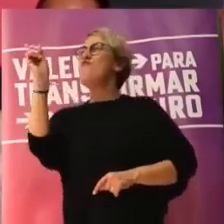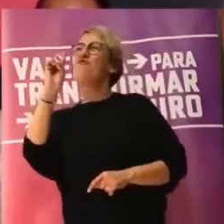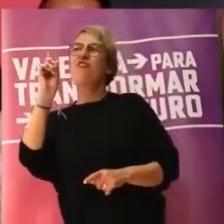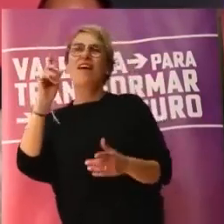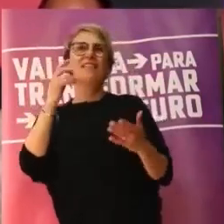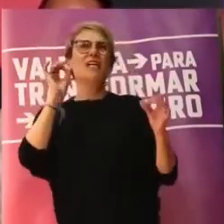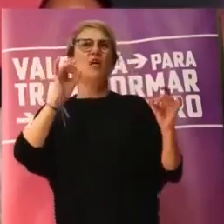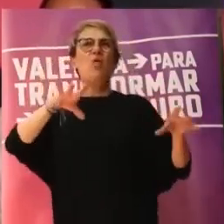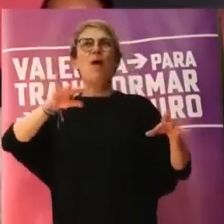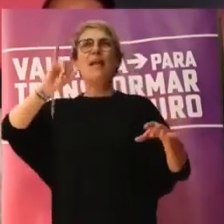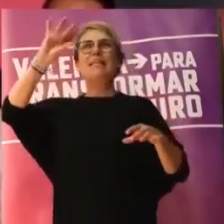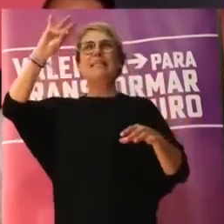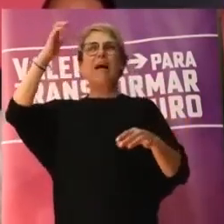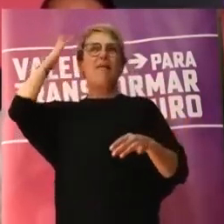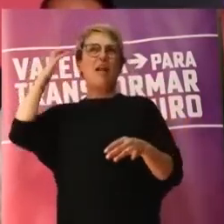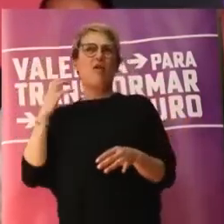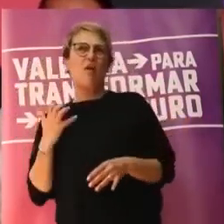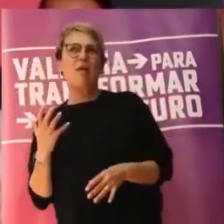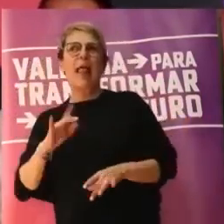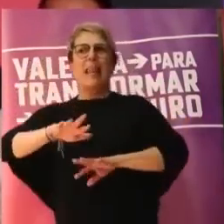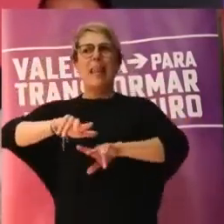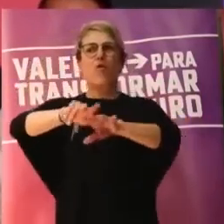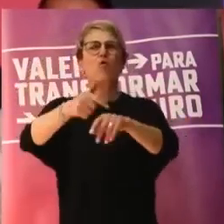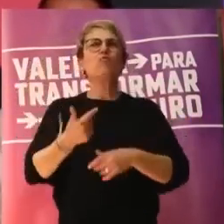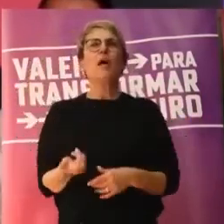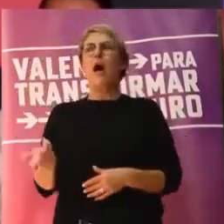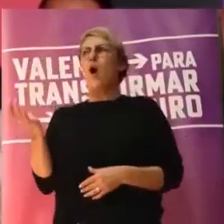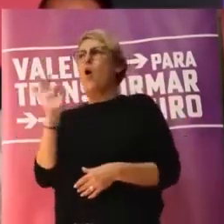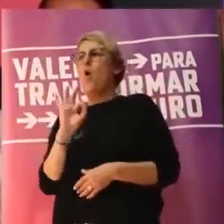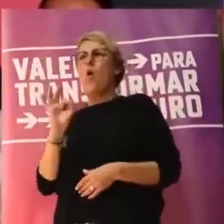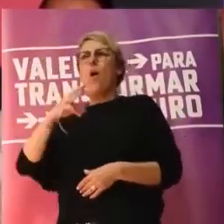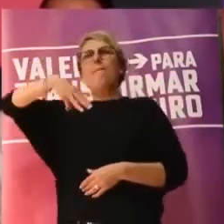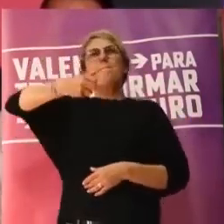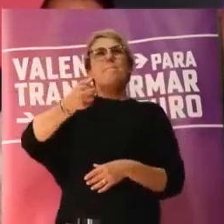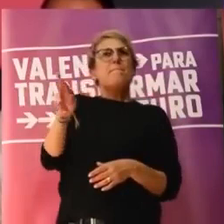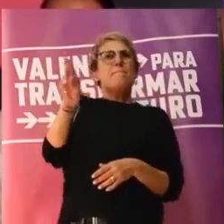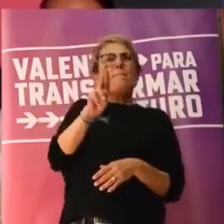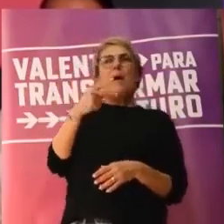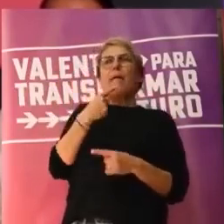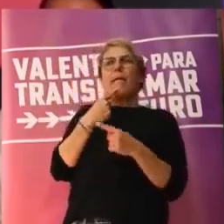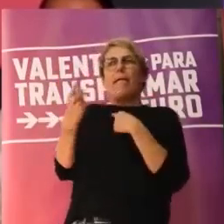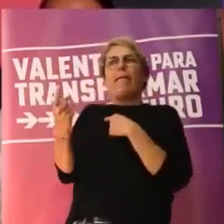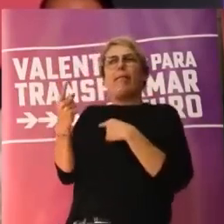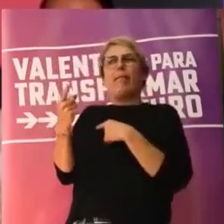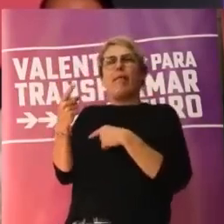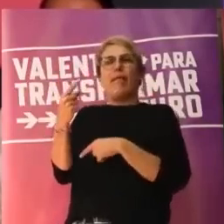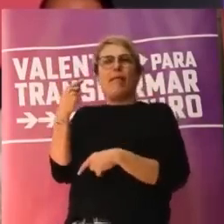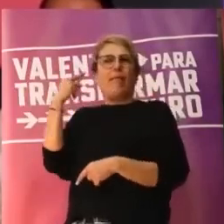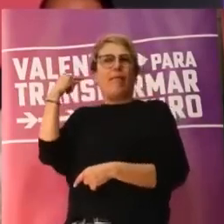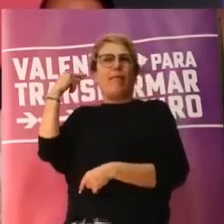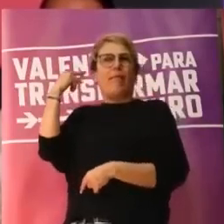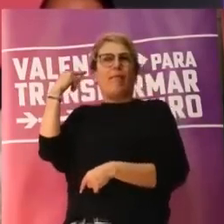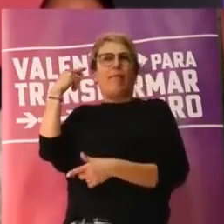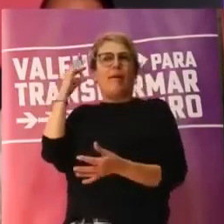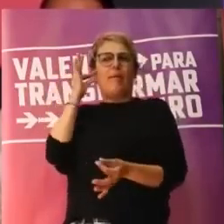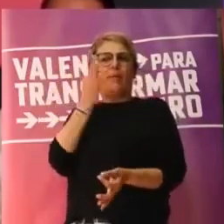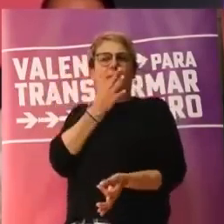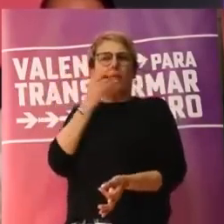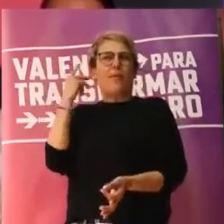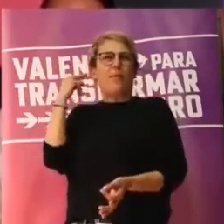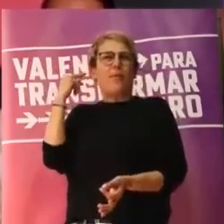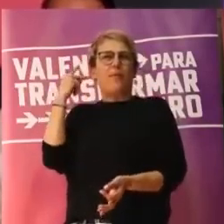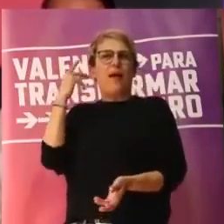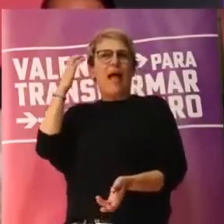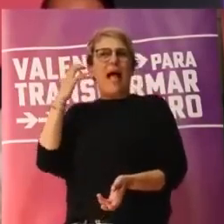como Isabel Díaz Ayuso la corrupta, no es como Mar el que le dice al oído por el pinganillo a Isabel